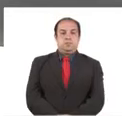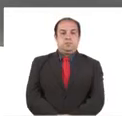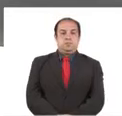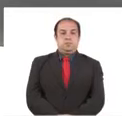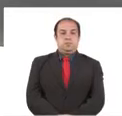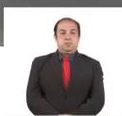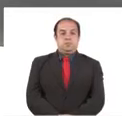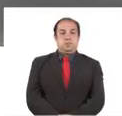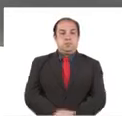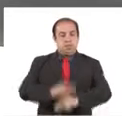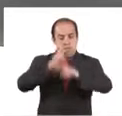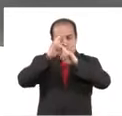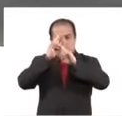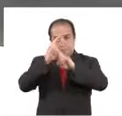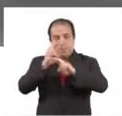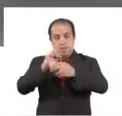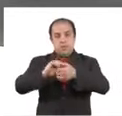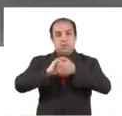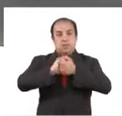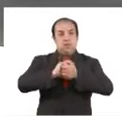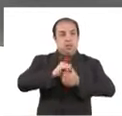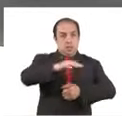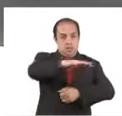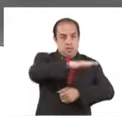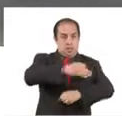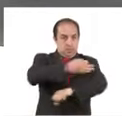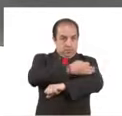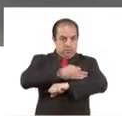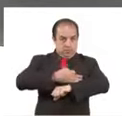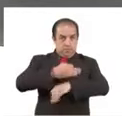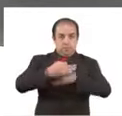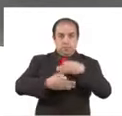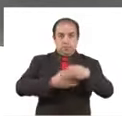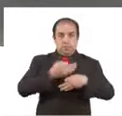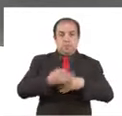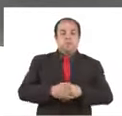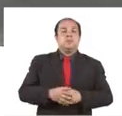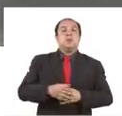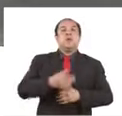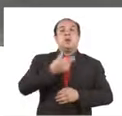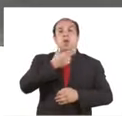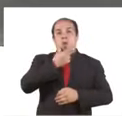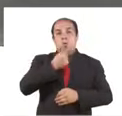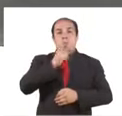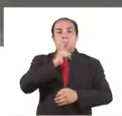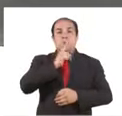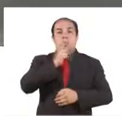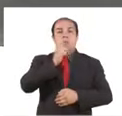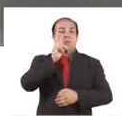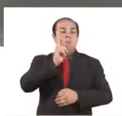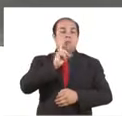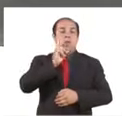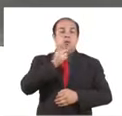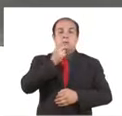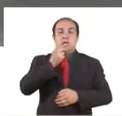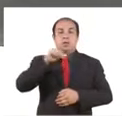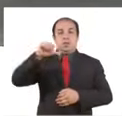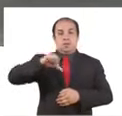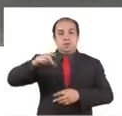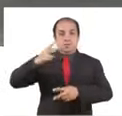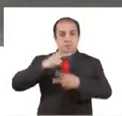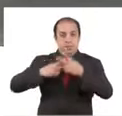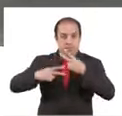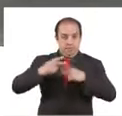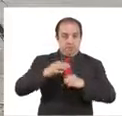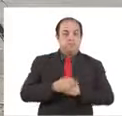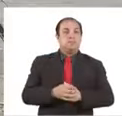Saludo con mucho respeto a las familias de todos y todas los graduados que están aquí. Muchas gracias por estar aquí,